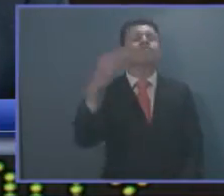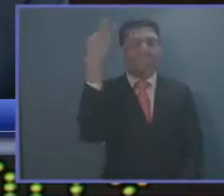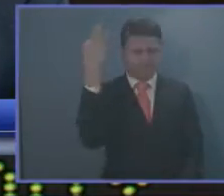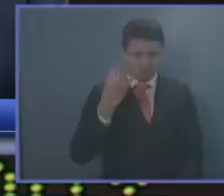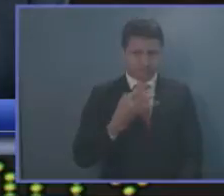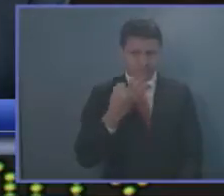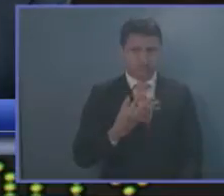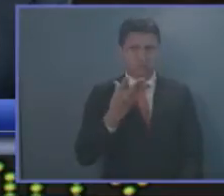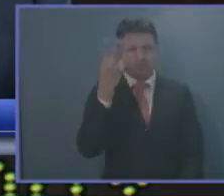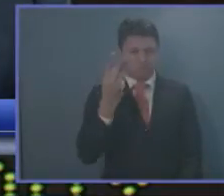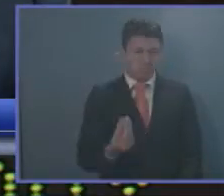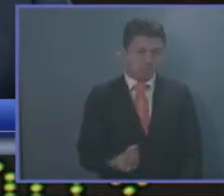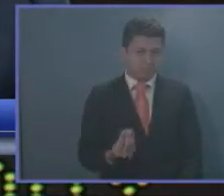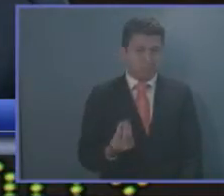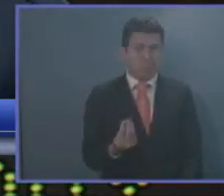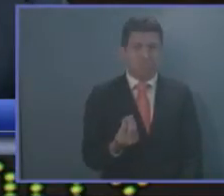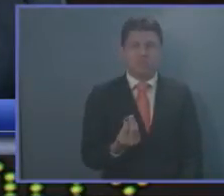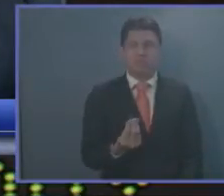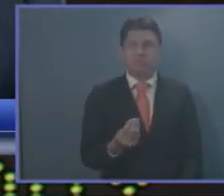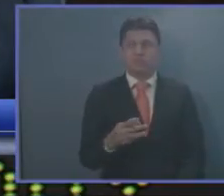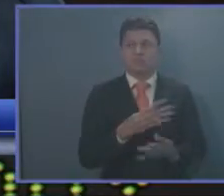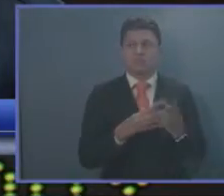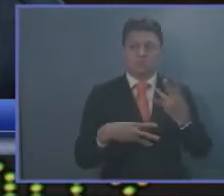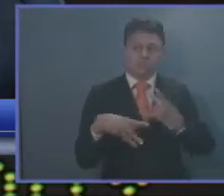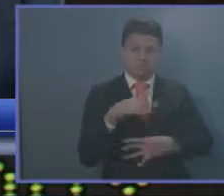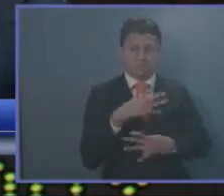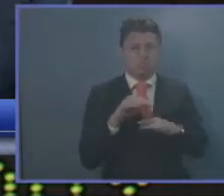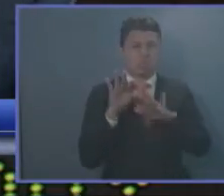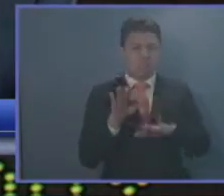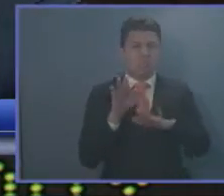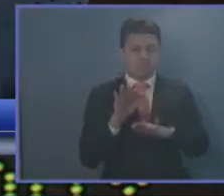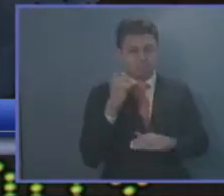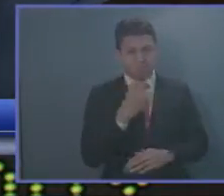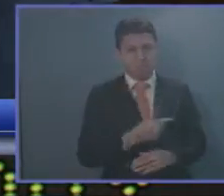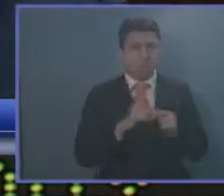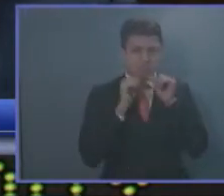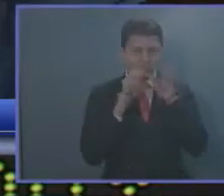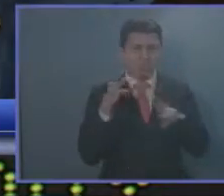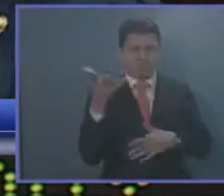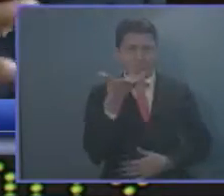el Día Internacional del Medio Ambiente. Muchas gracias y bendiciones a todos.